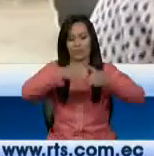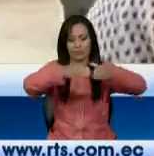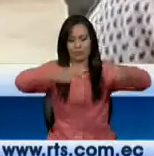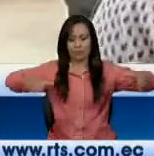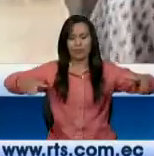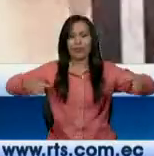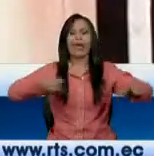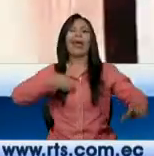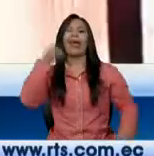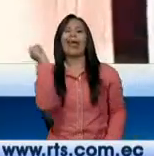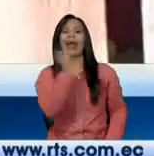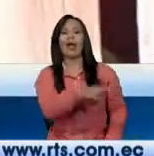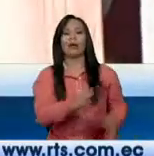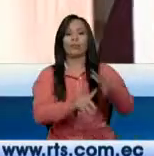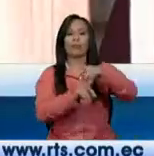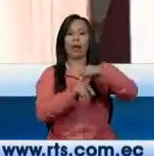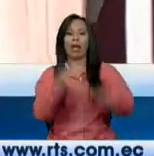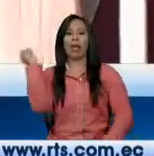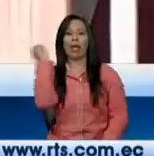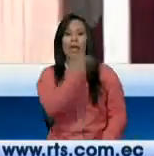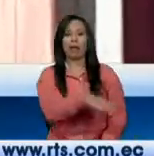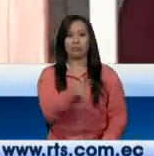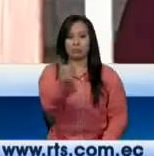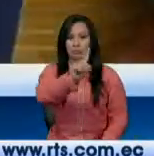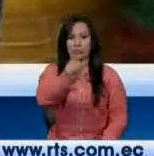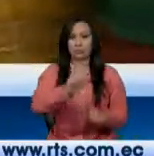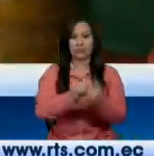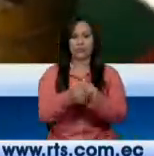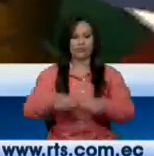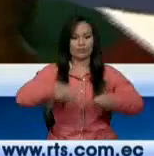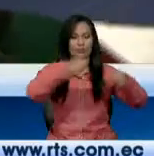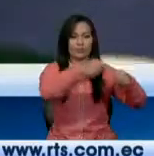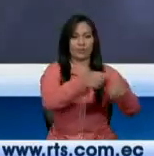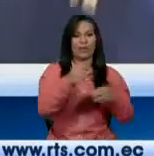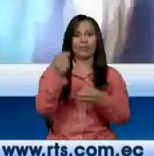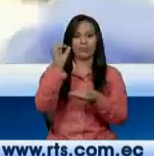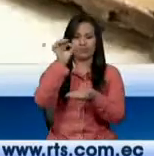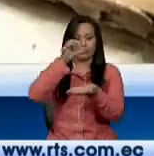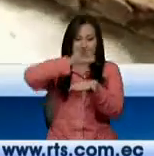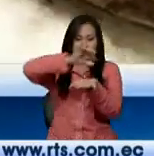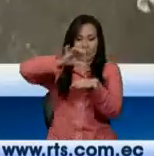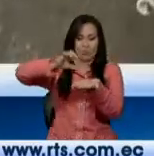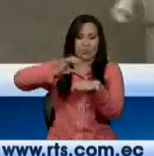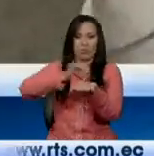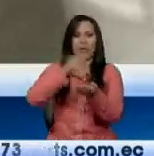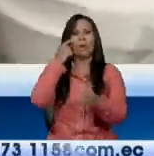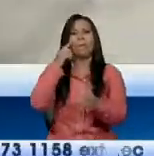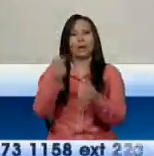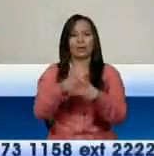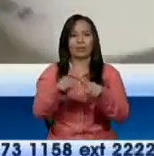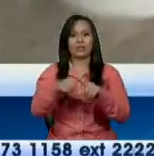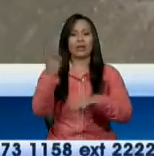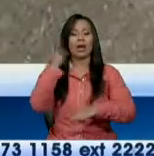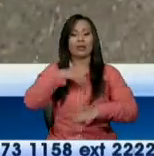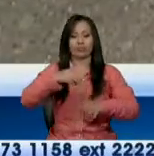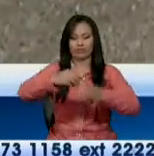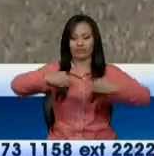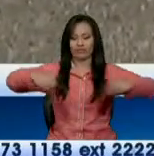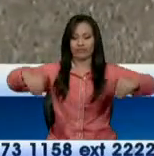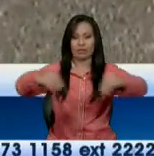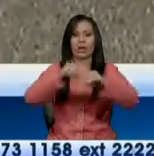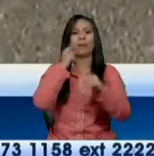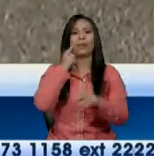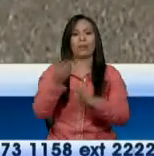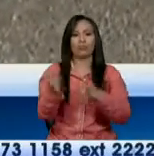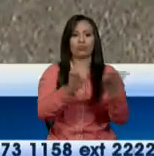parques, las calles. Cada brigada deja en los domicilios cebo raticida y también colocó porciones granuladas en alcantarillas